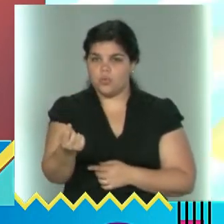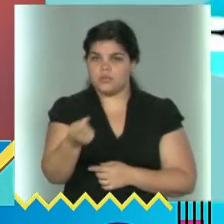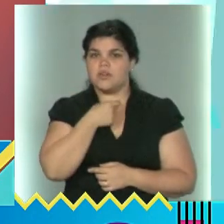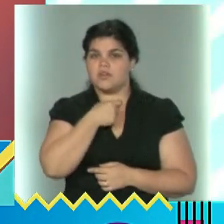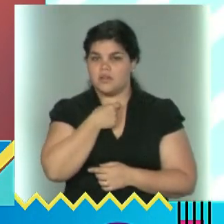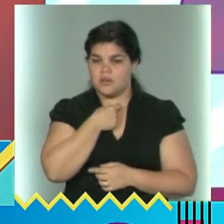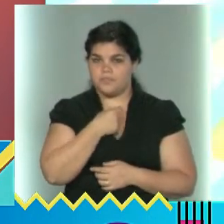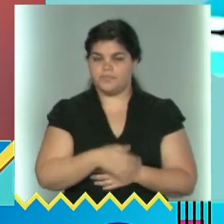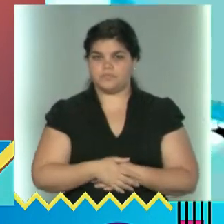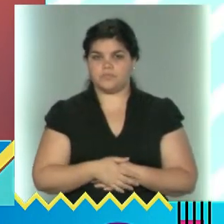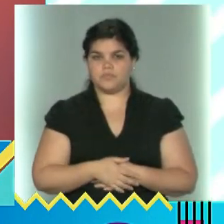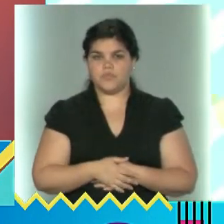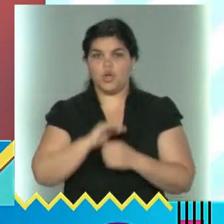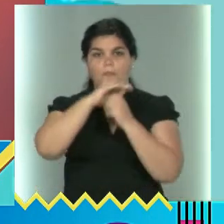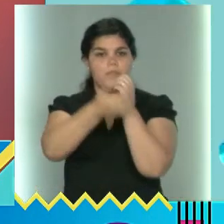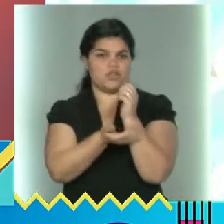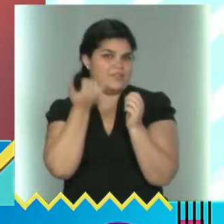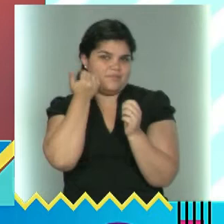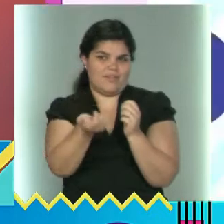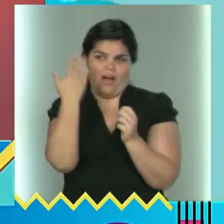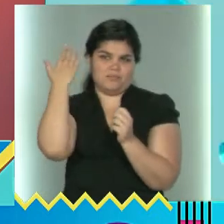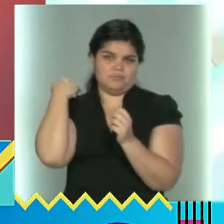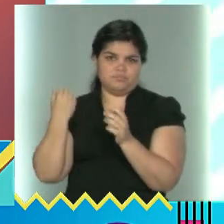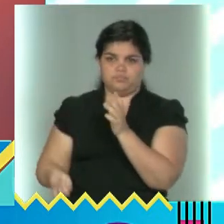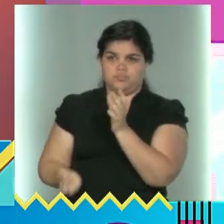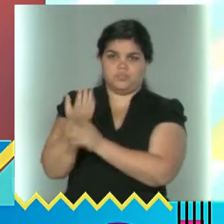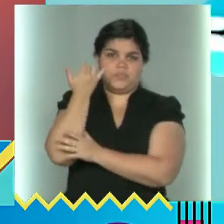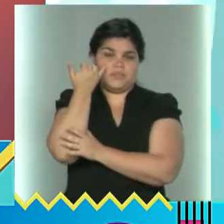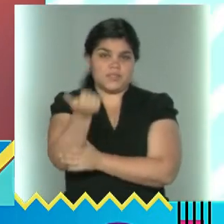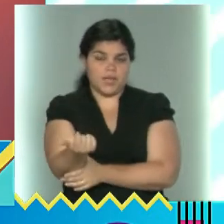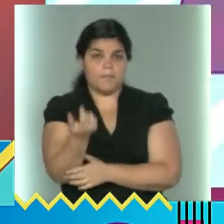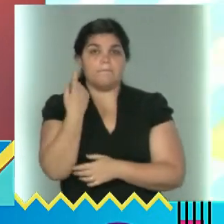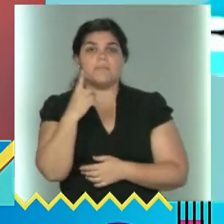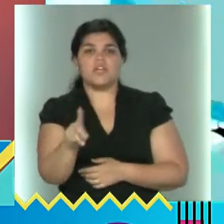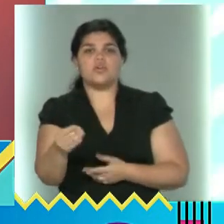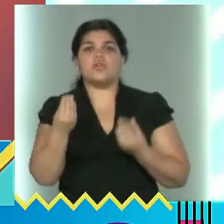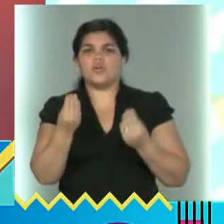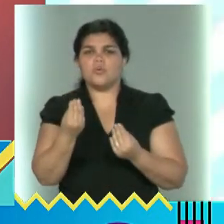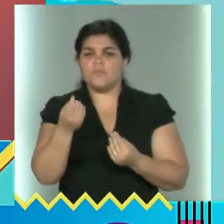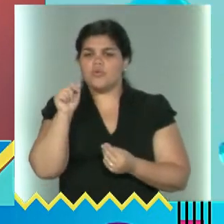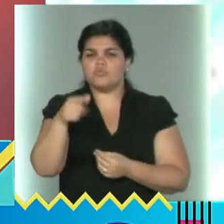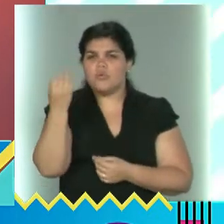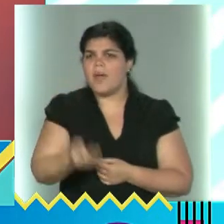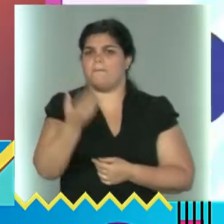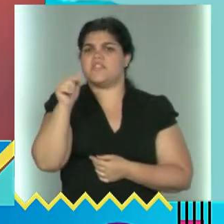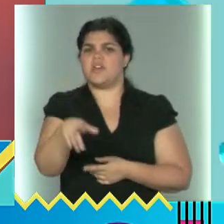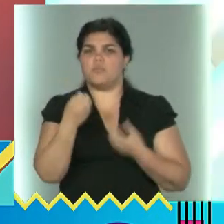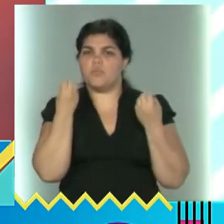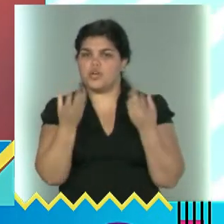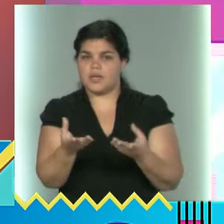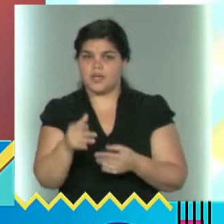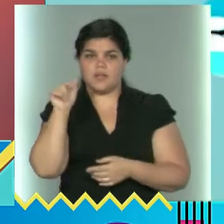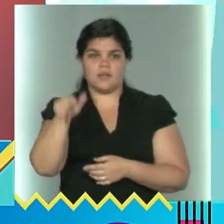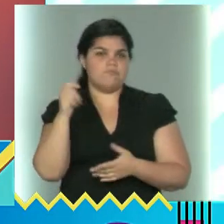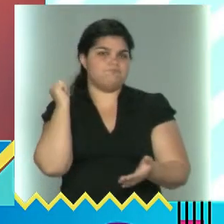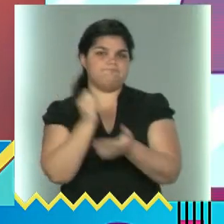producto, las prótesis, ya existen, si se quiere, ¿sí? Son productos que ya existen. Ahora, ¿cuál es la particularidad de tu producto? Ese que dice